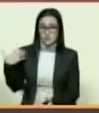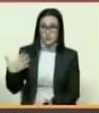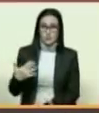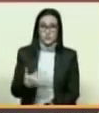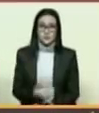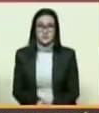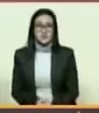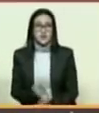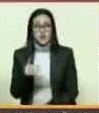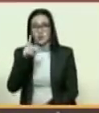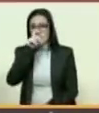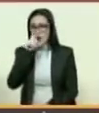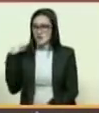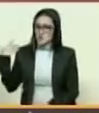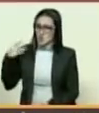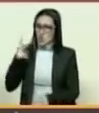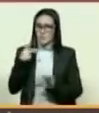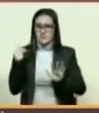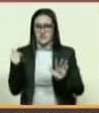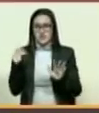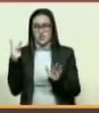Pasaron todo el año 2016,